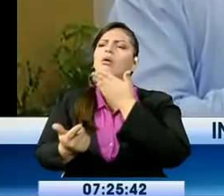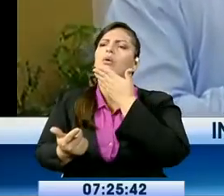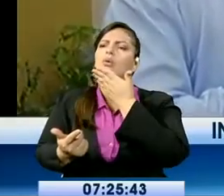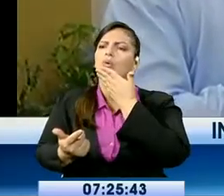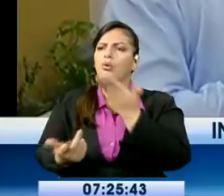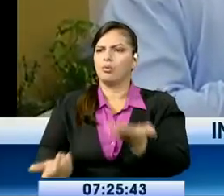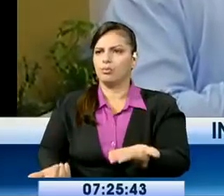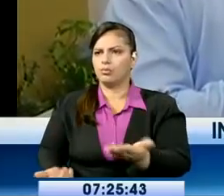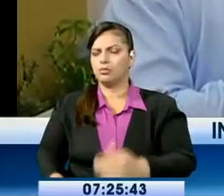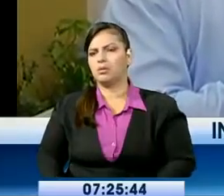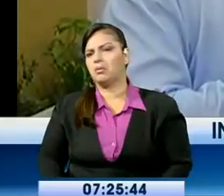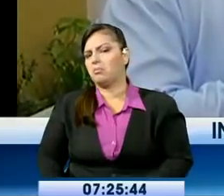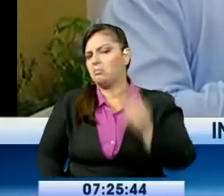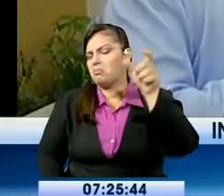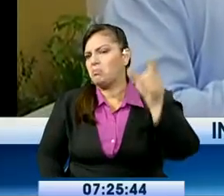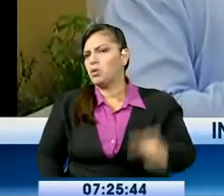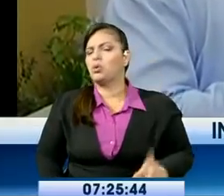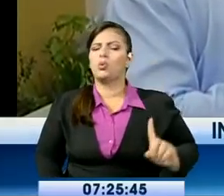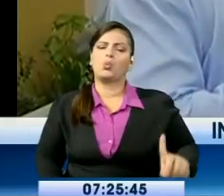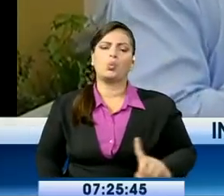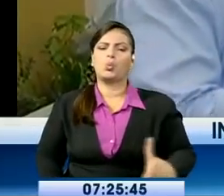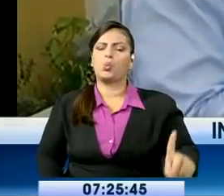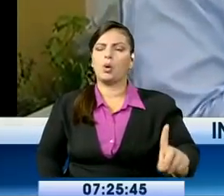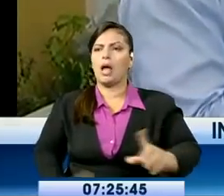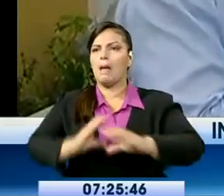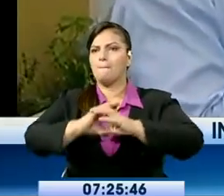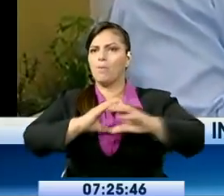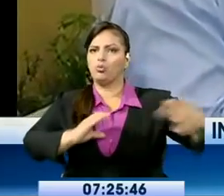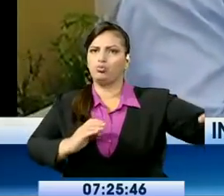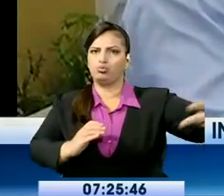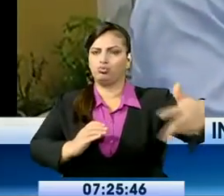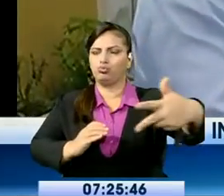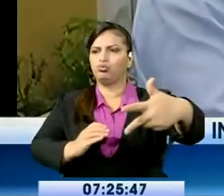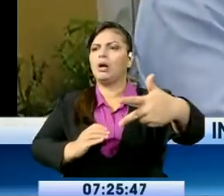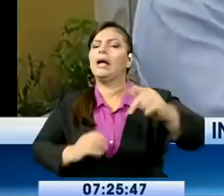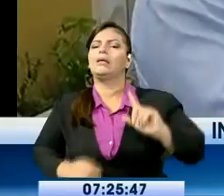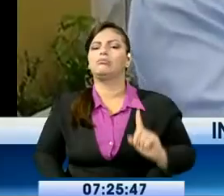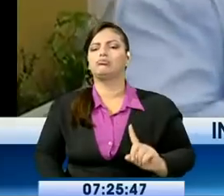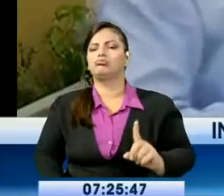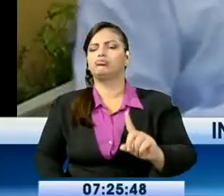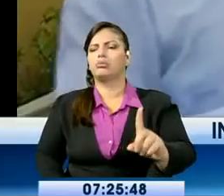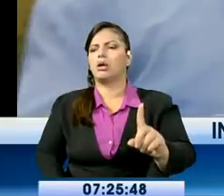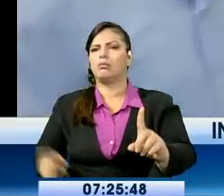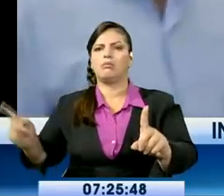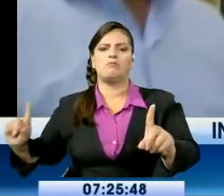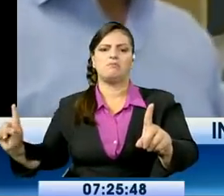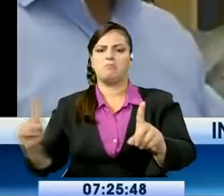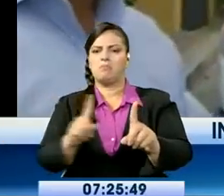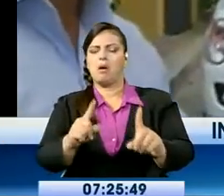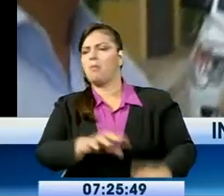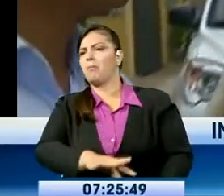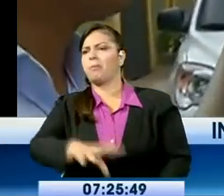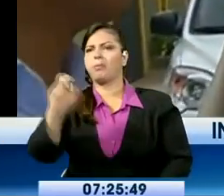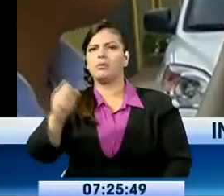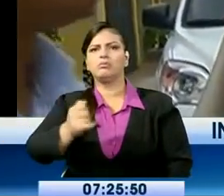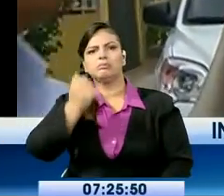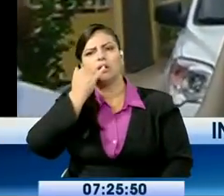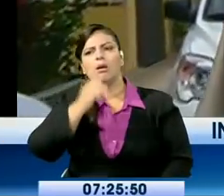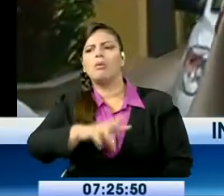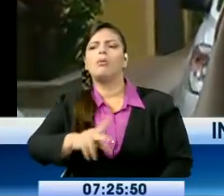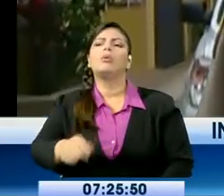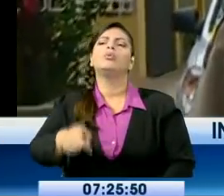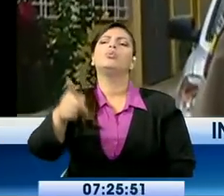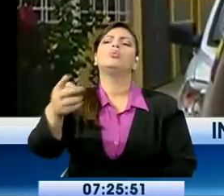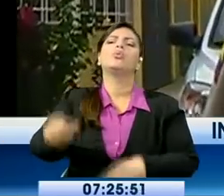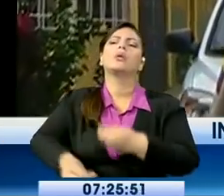alguien viene, algún antisocial, le arrancha el teléfono, se van. En fin, ¿cómo estamos trabajando en ese sentido? Bueno, nosotros tenemos un departamento de